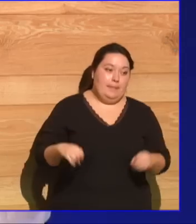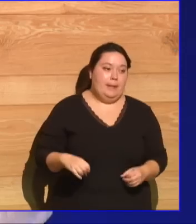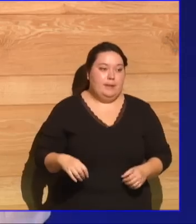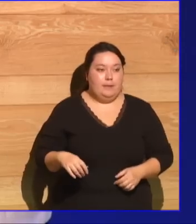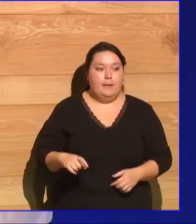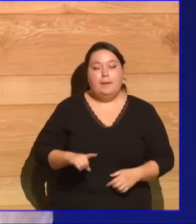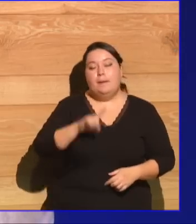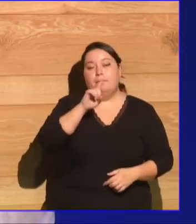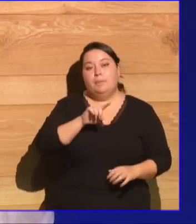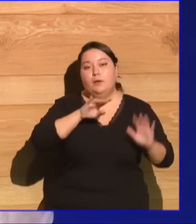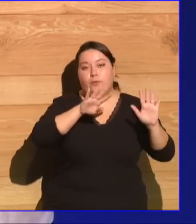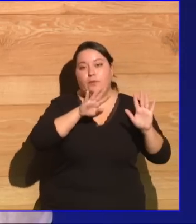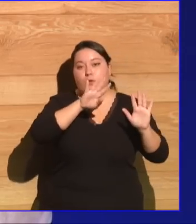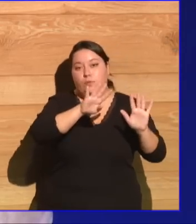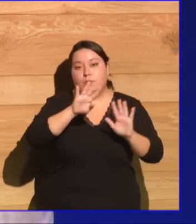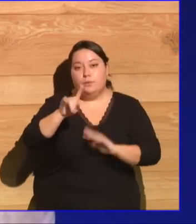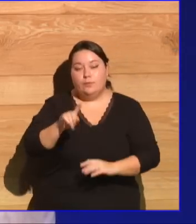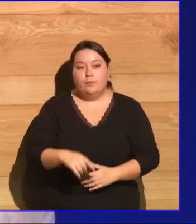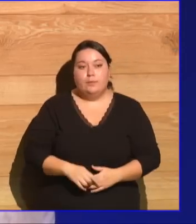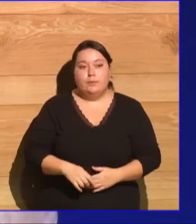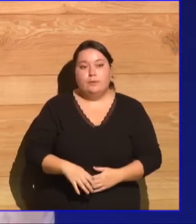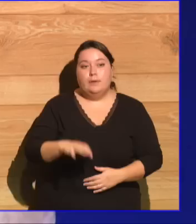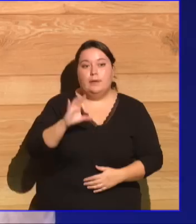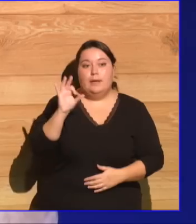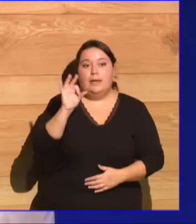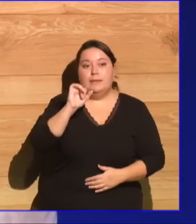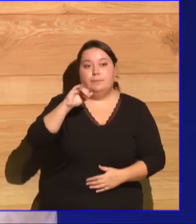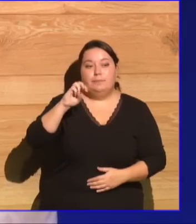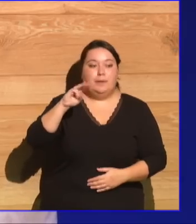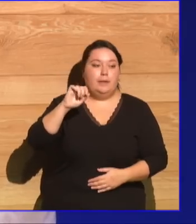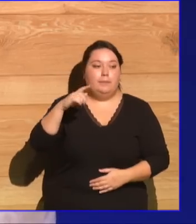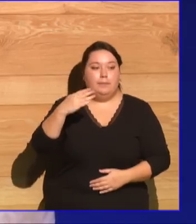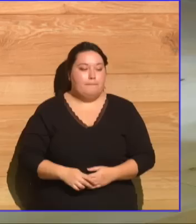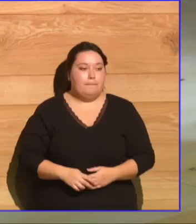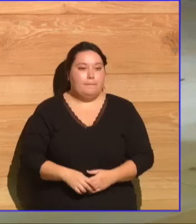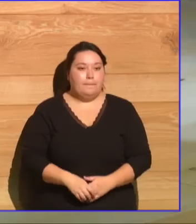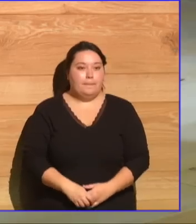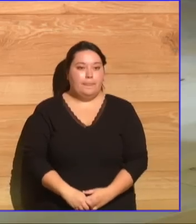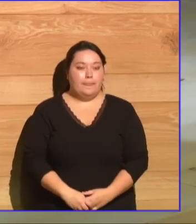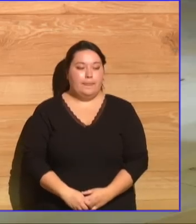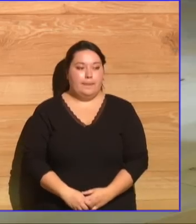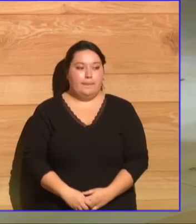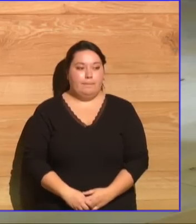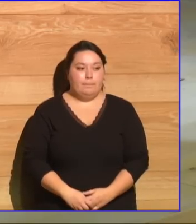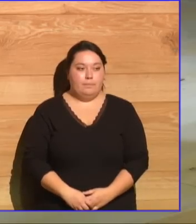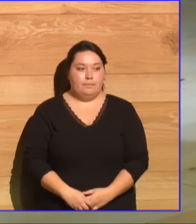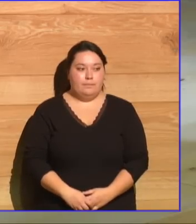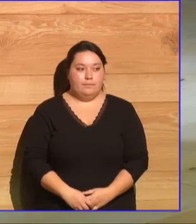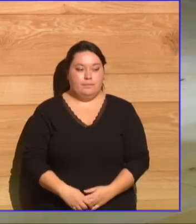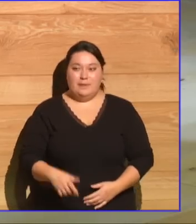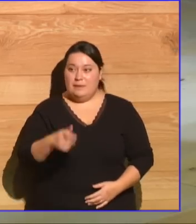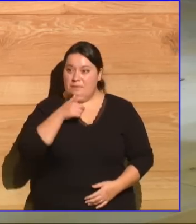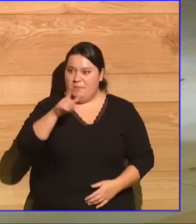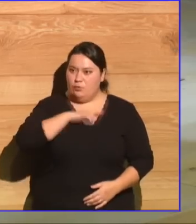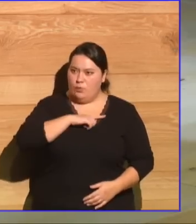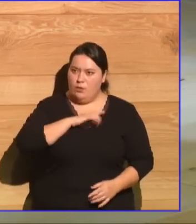En 1991, Spielberg echa Hook. Gilipollas. ¿Te ha insultado? Sí, ¿Te me ha ha insultado? me ha insultado,